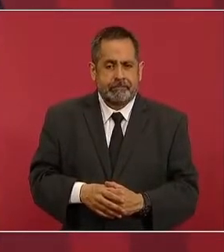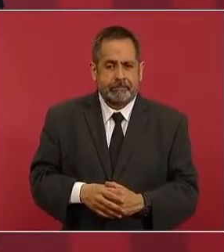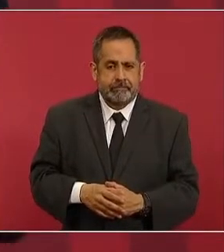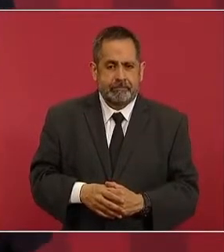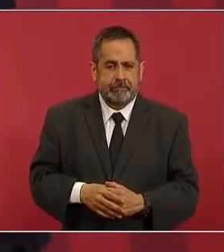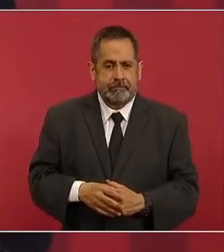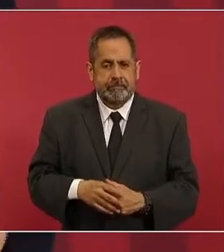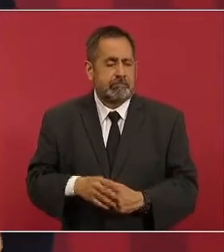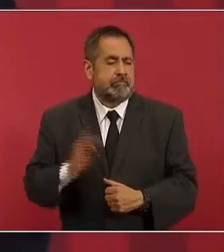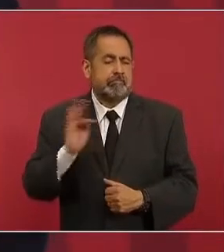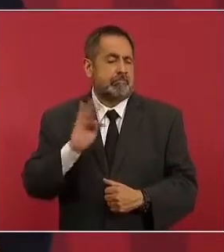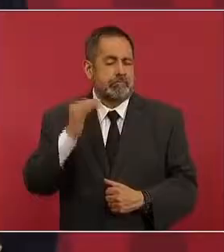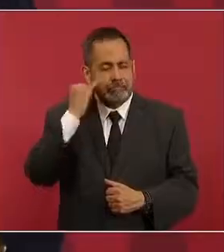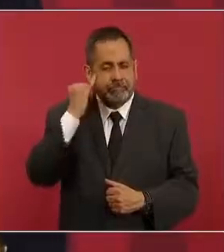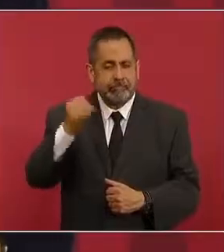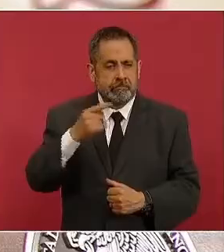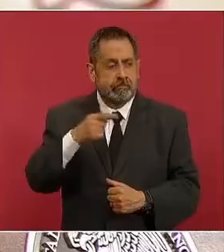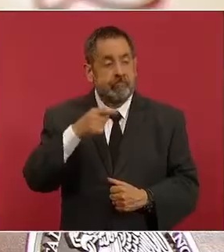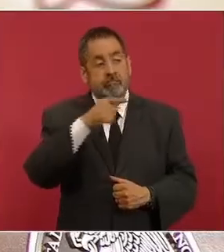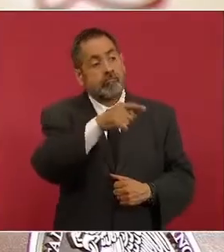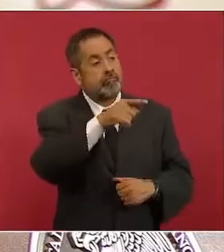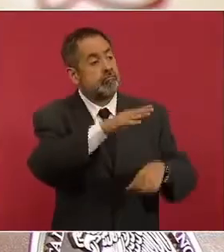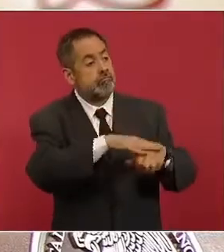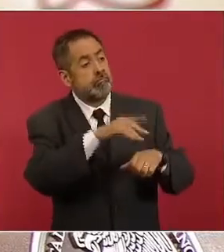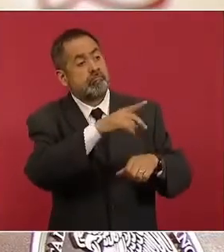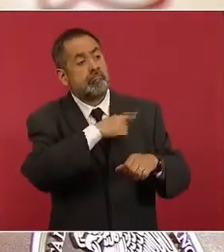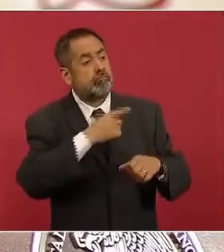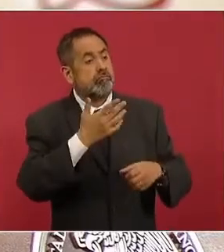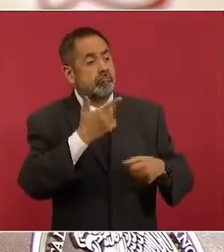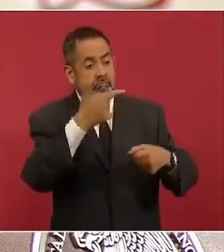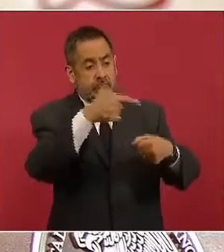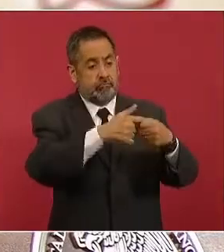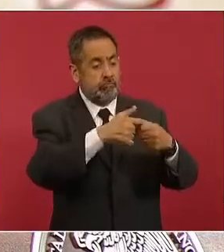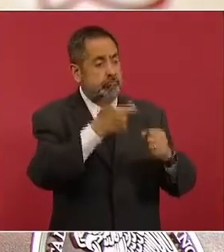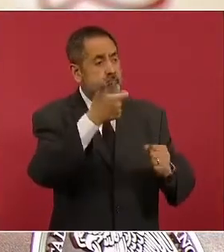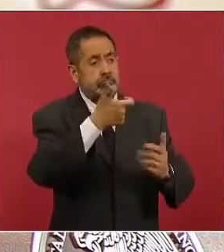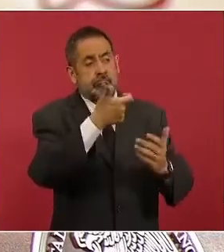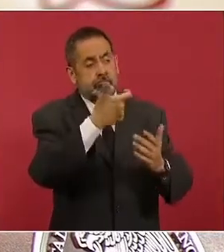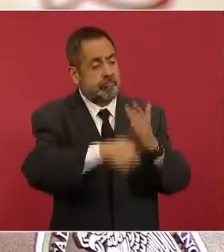reduzca el precio de las gasolinas por decreto